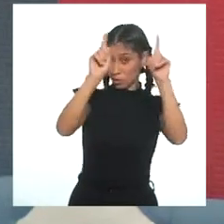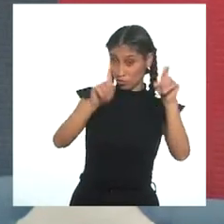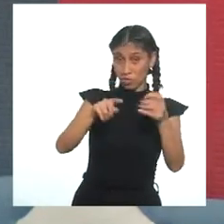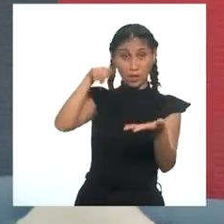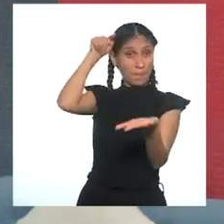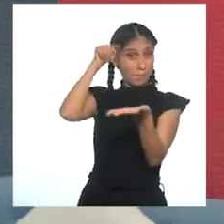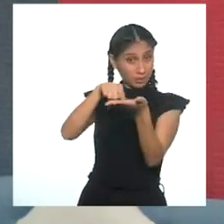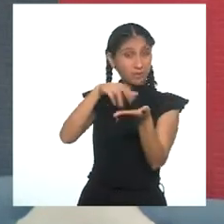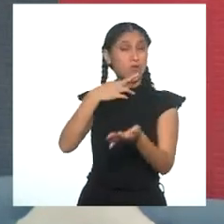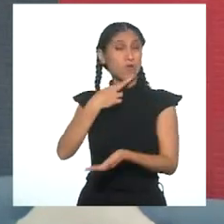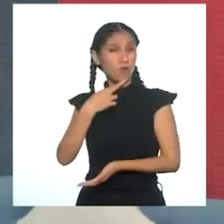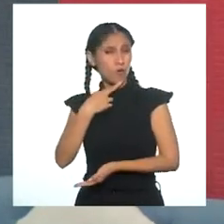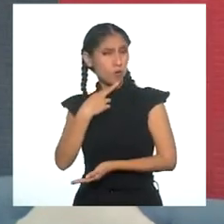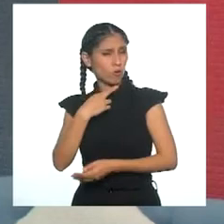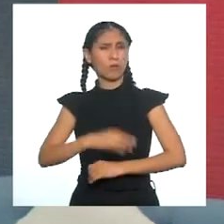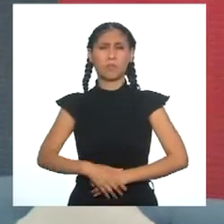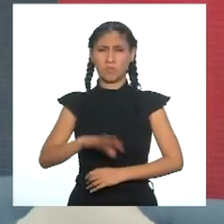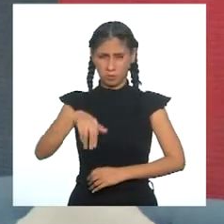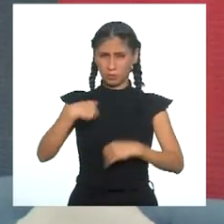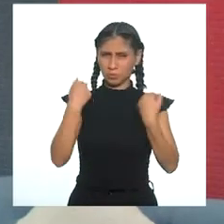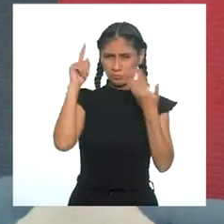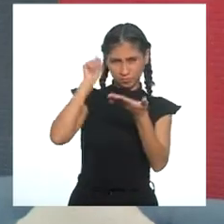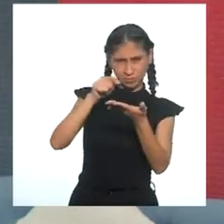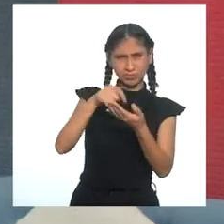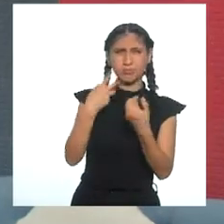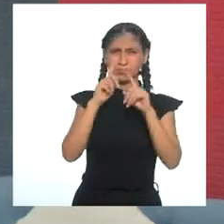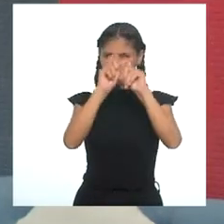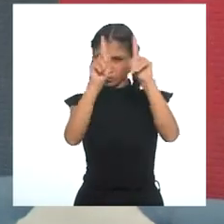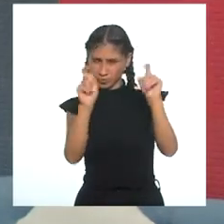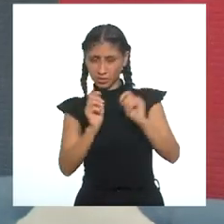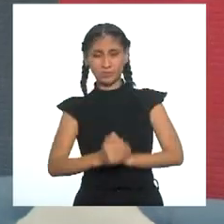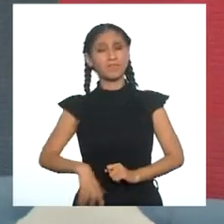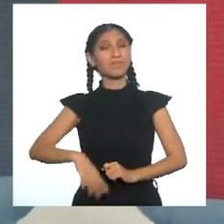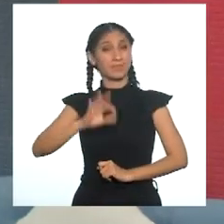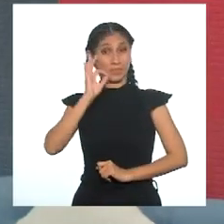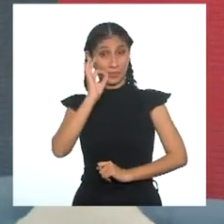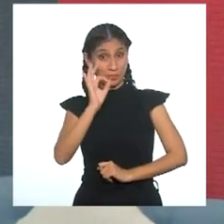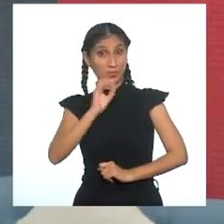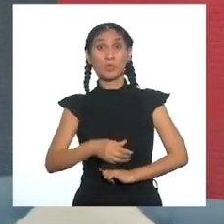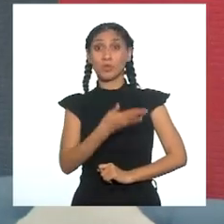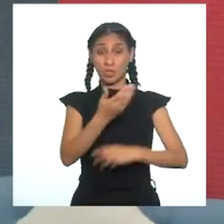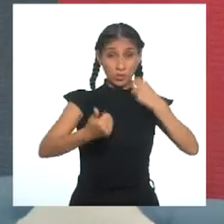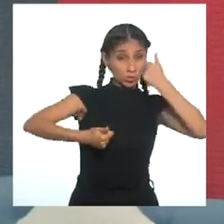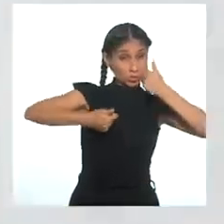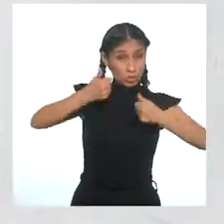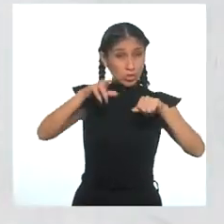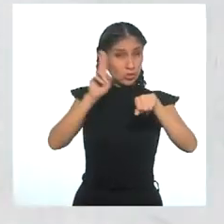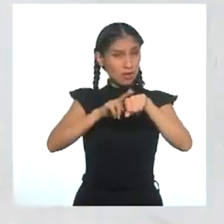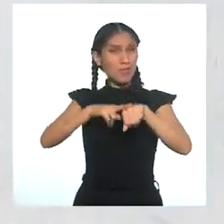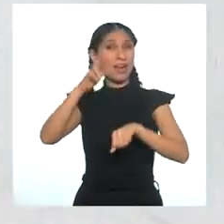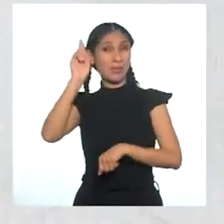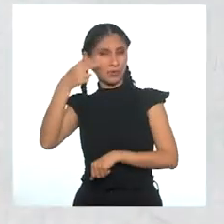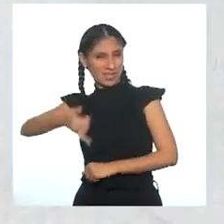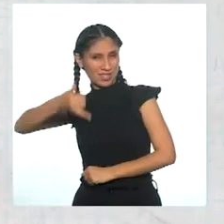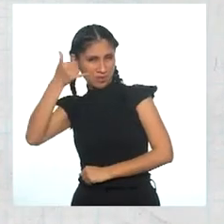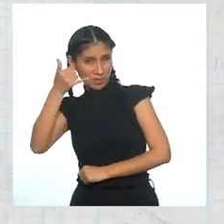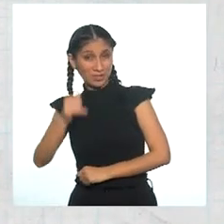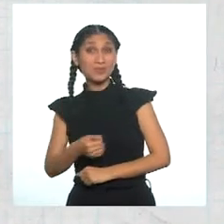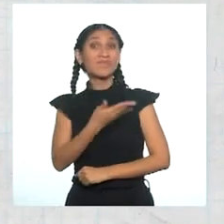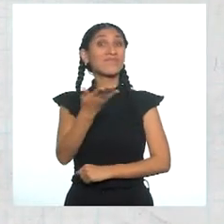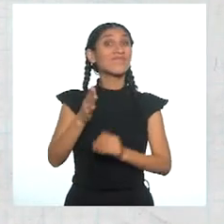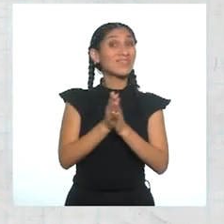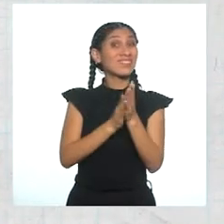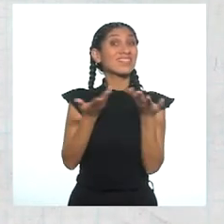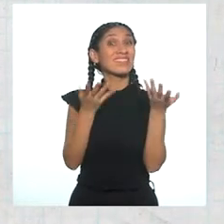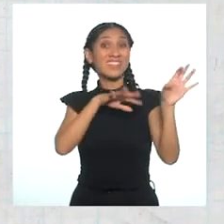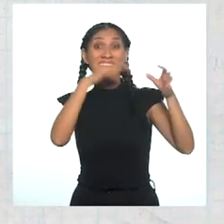X roja en cualquier momento durante el programa. Prometemos llamar inmediatamente a la profesora. ¿Qué dicen? ¿Lo hacemos